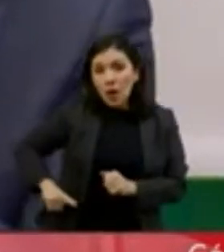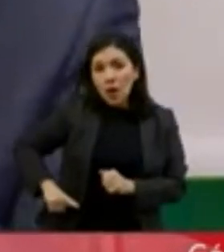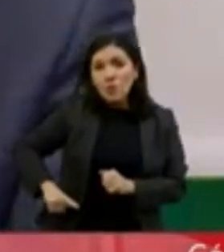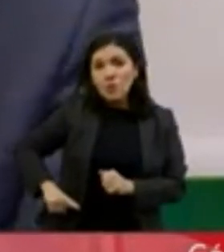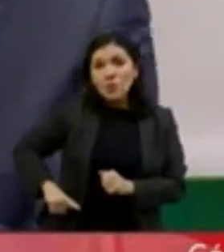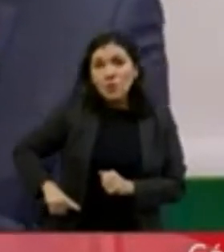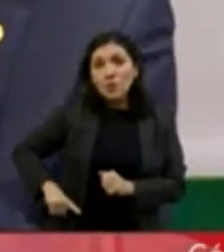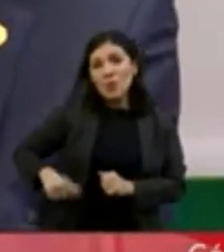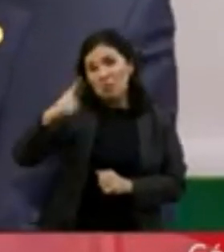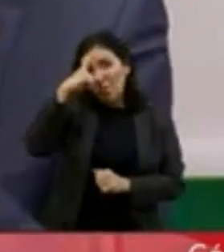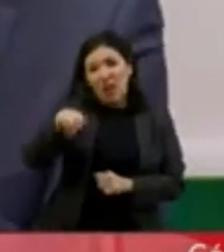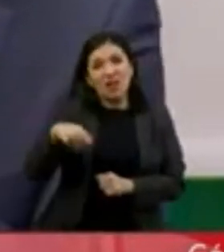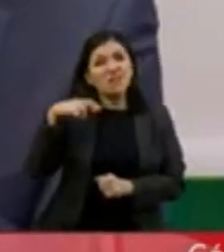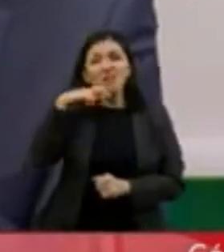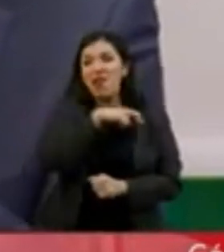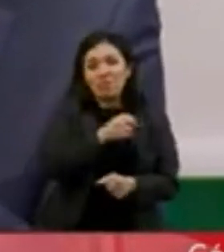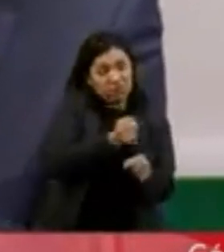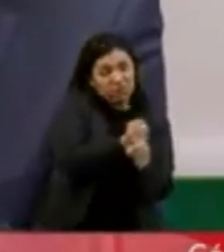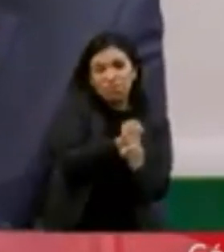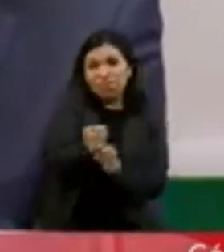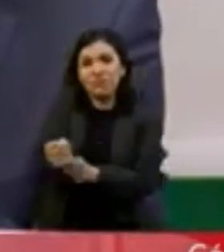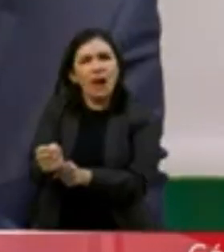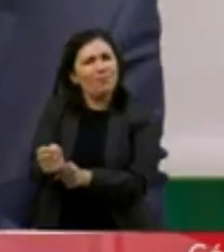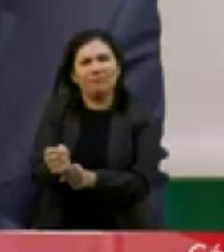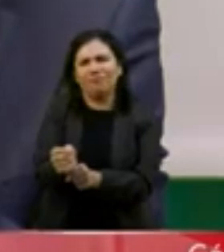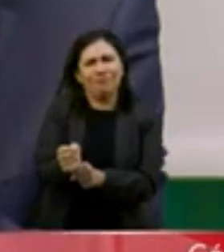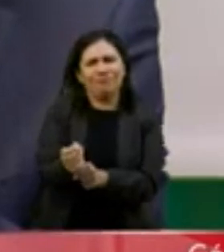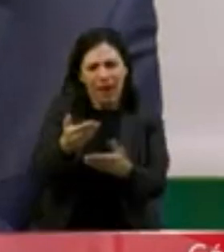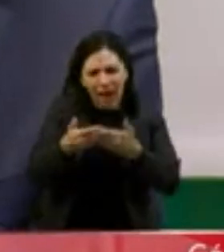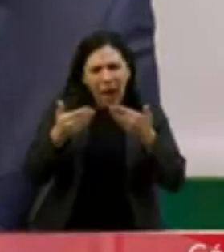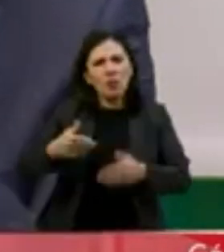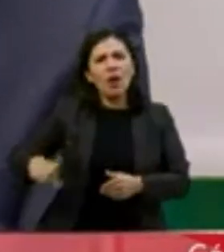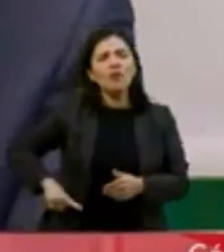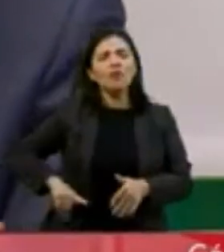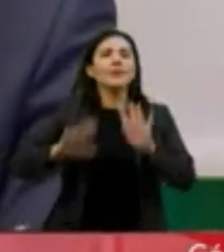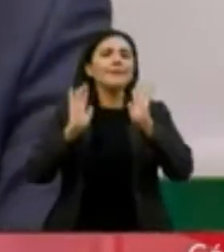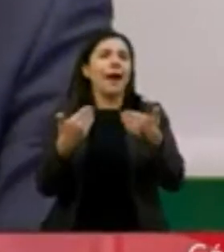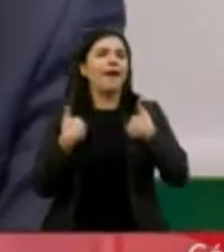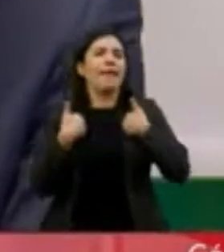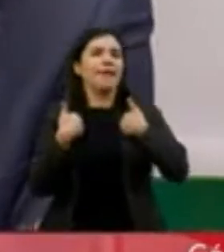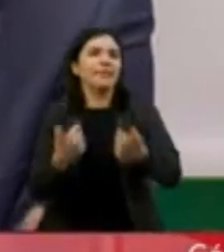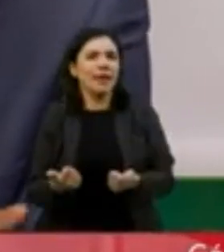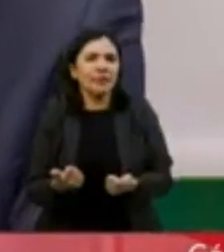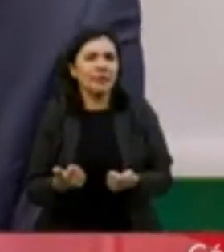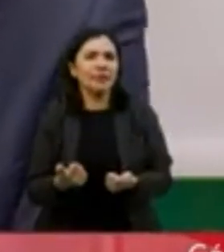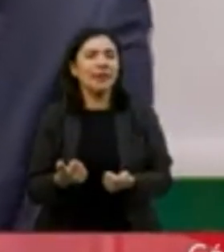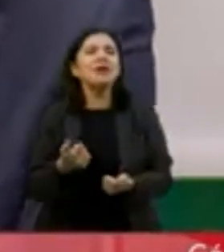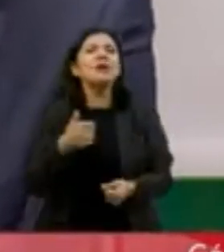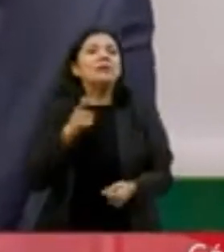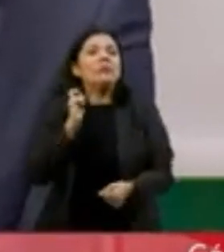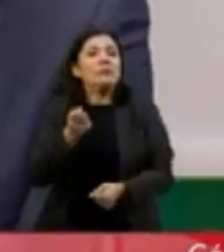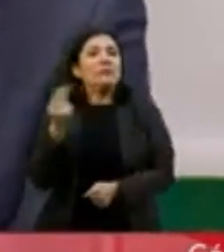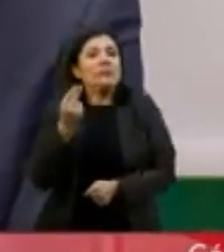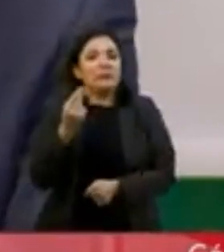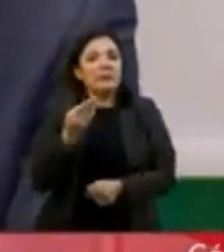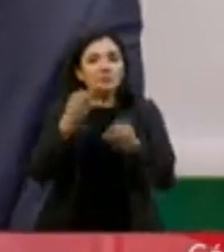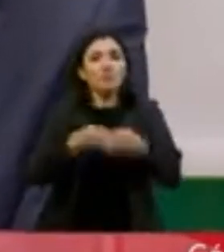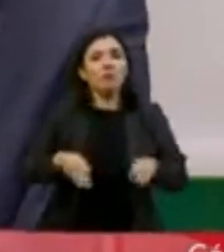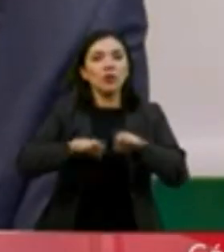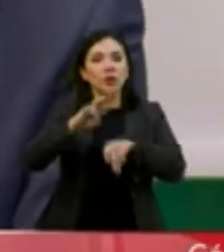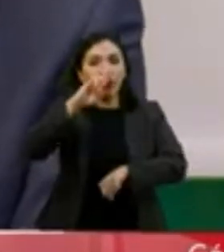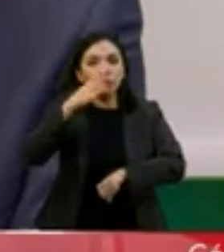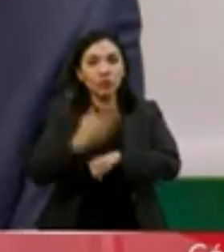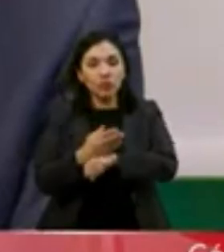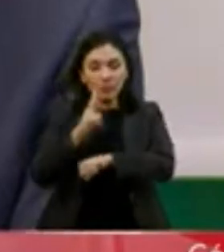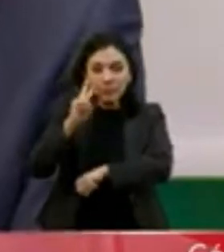mátalos en caliente este Un gobierno que entiende Cuál es la responsabilidad primordial respecto del